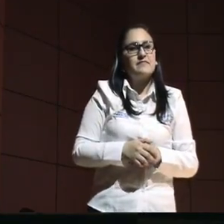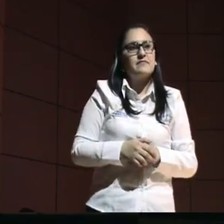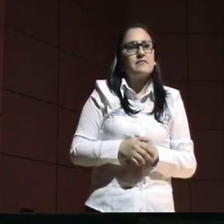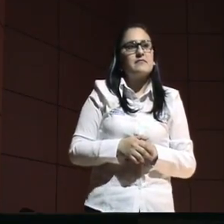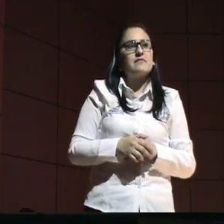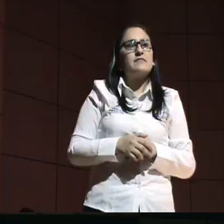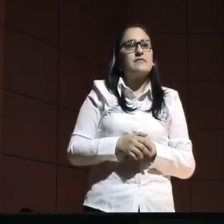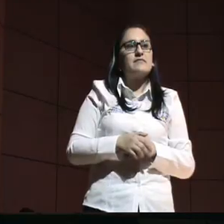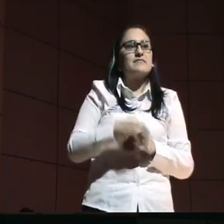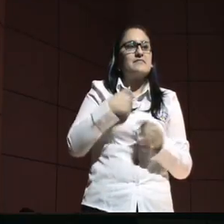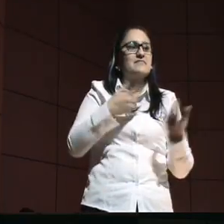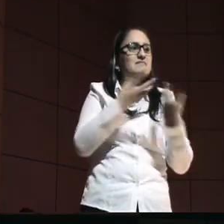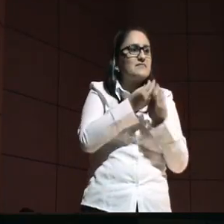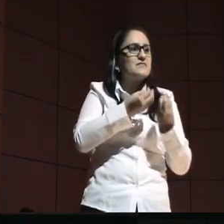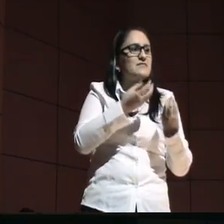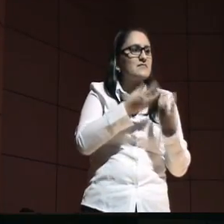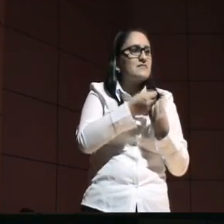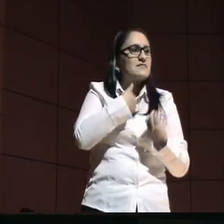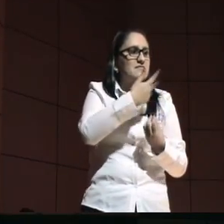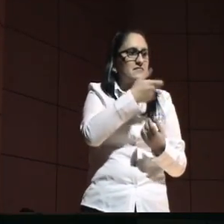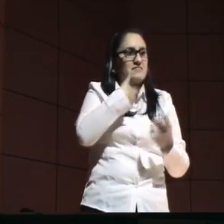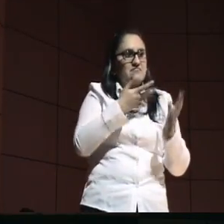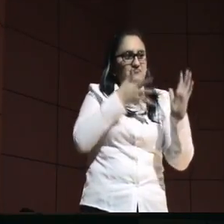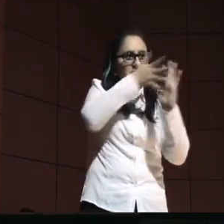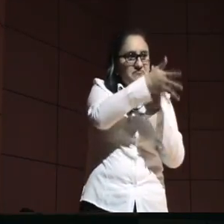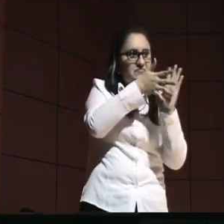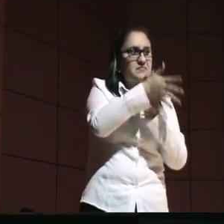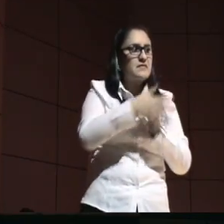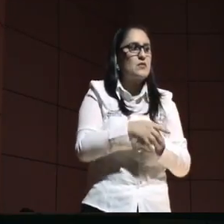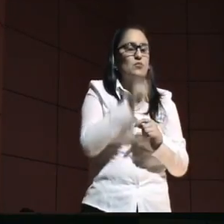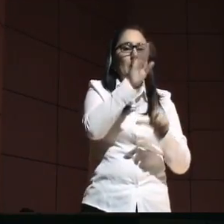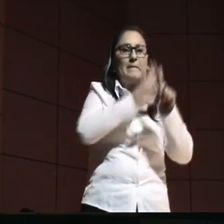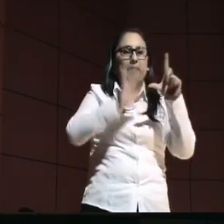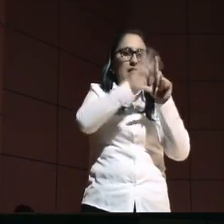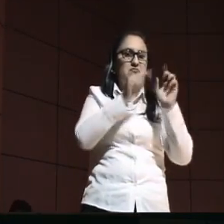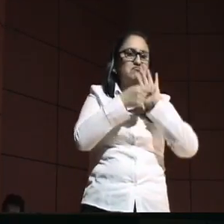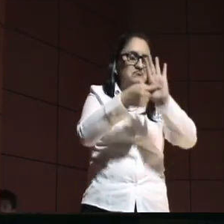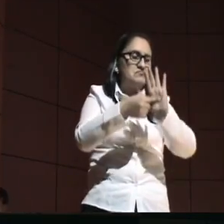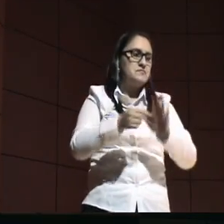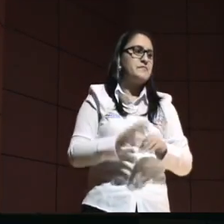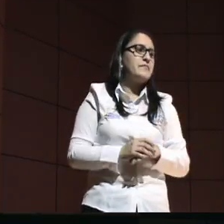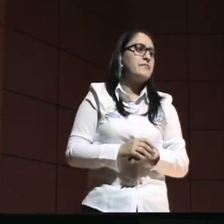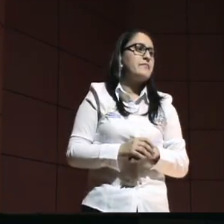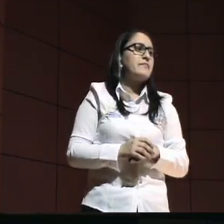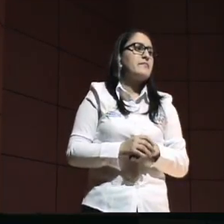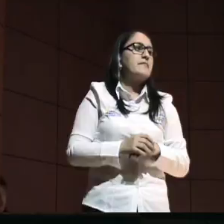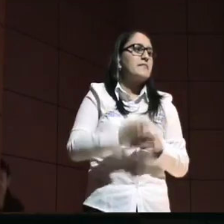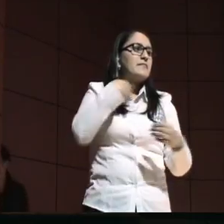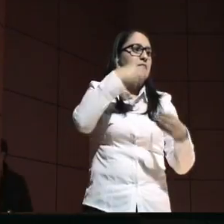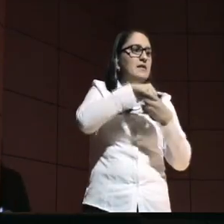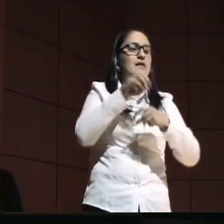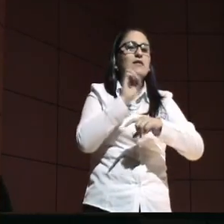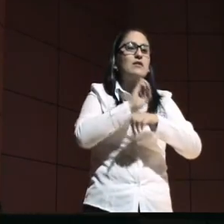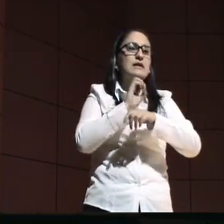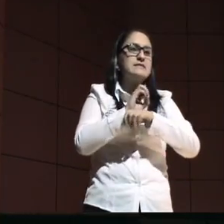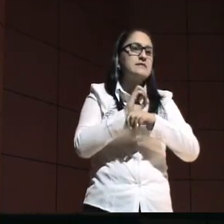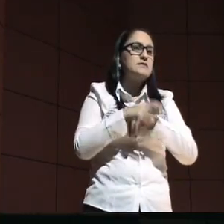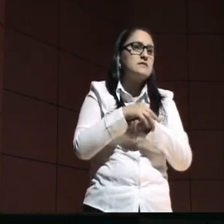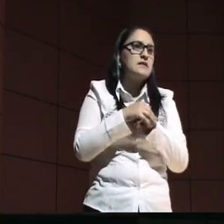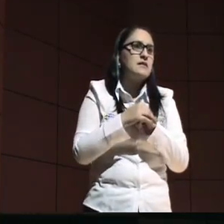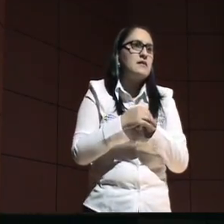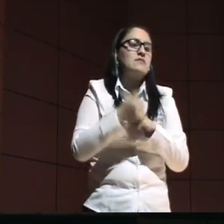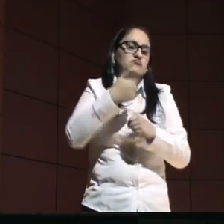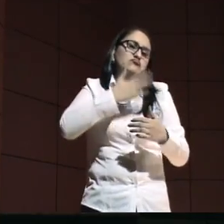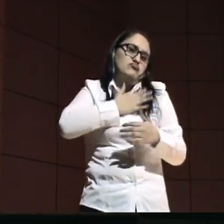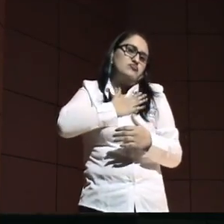nuestras anteriores compañeras, y aquí quiero compartir un video que desde la organización de